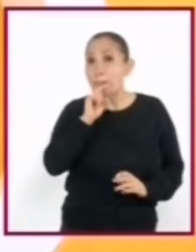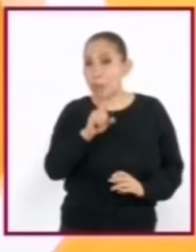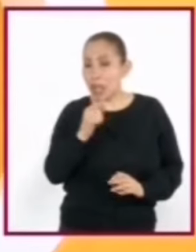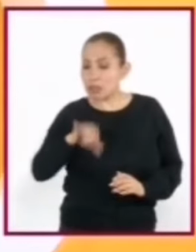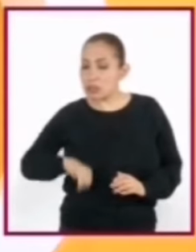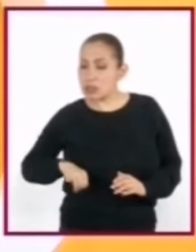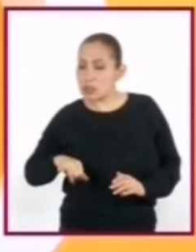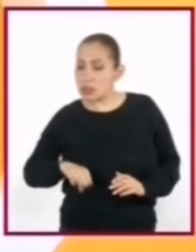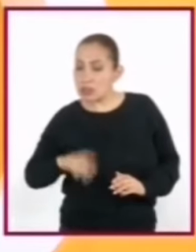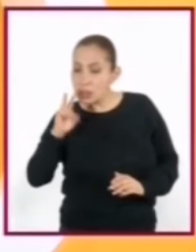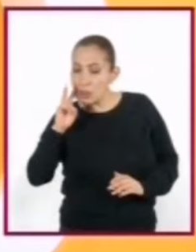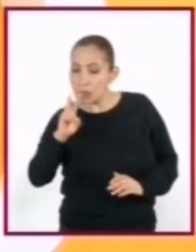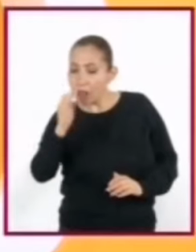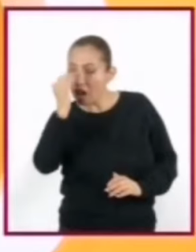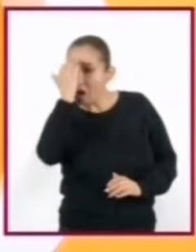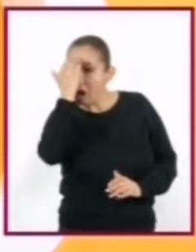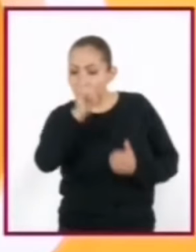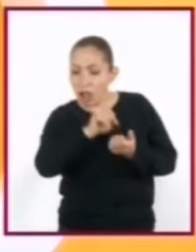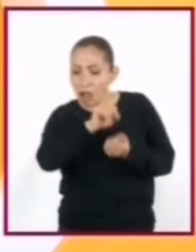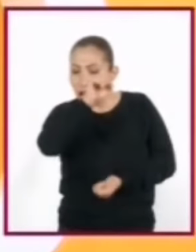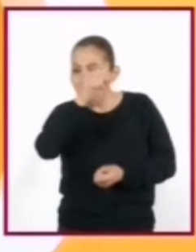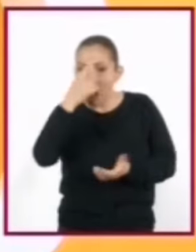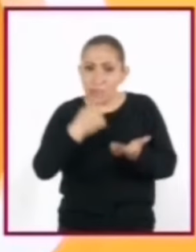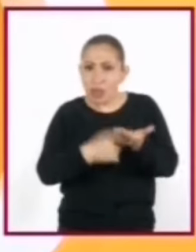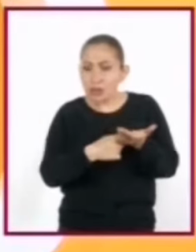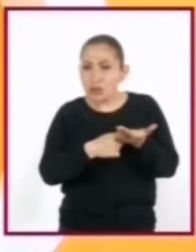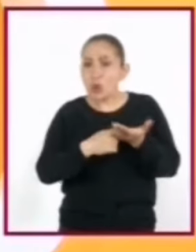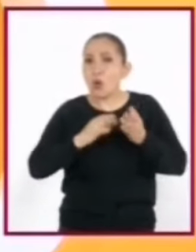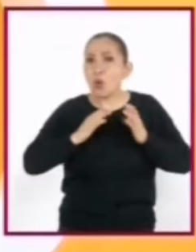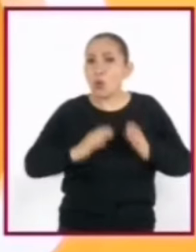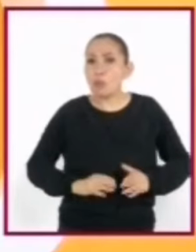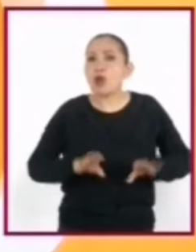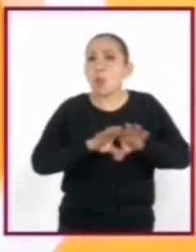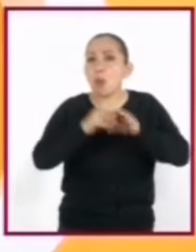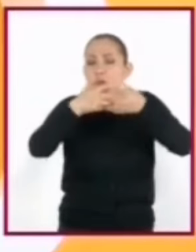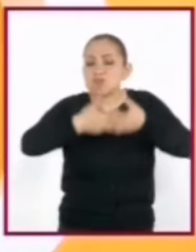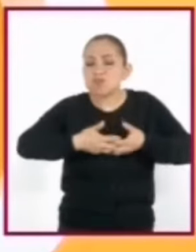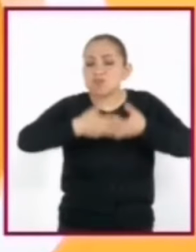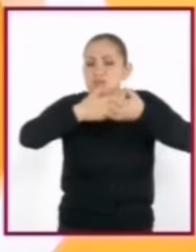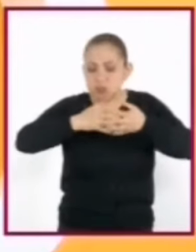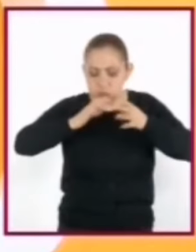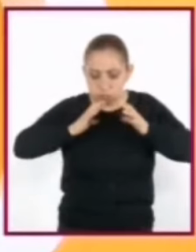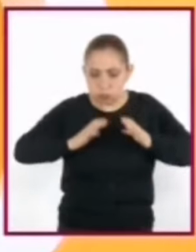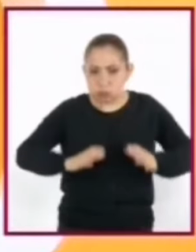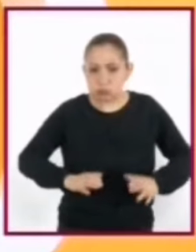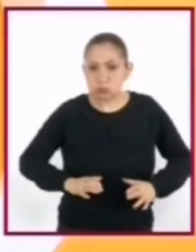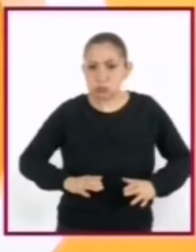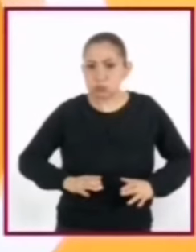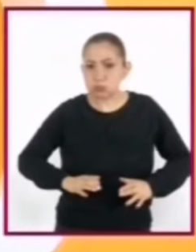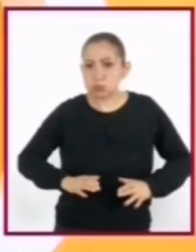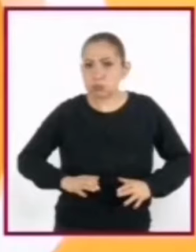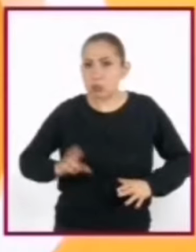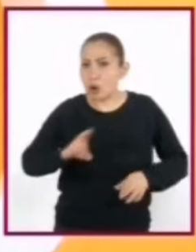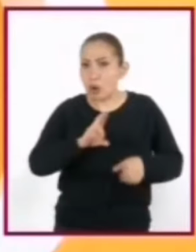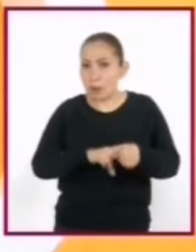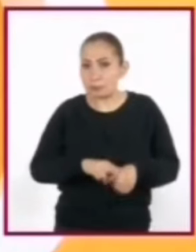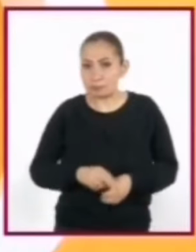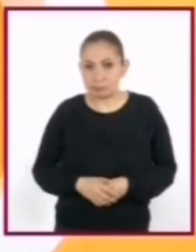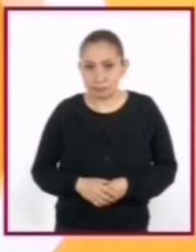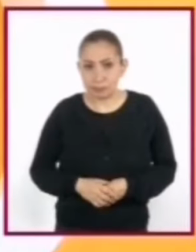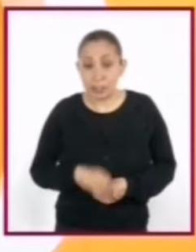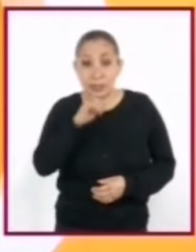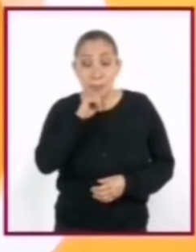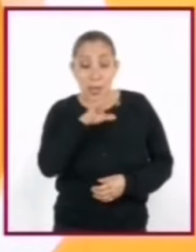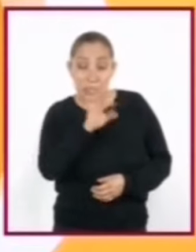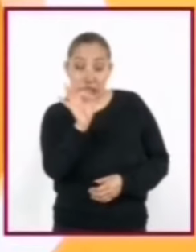también contribuye en conocer la parte interior y el funcionamiento en estado normal y